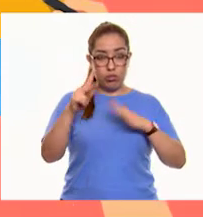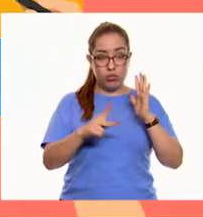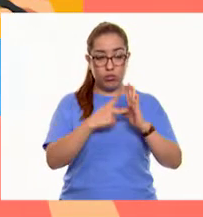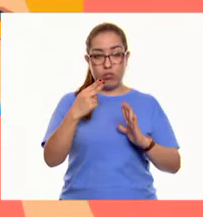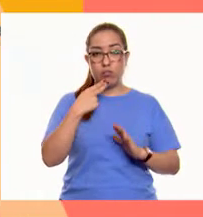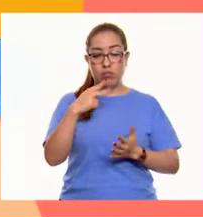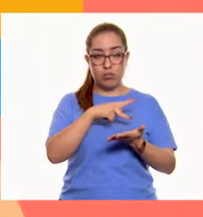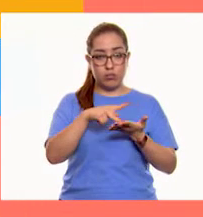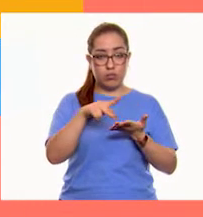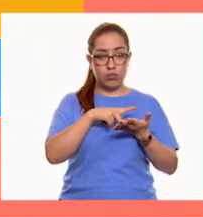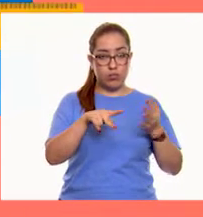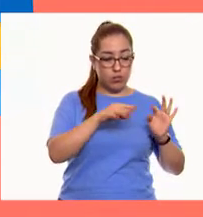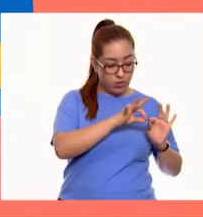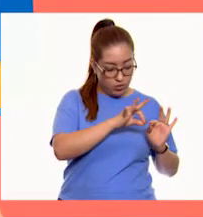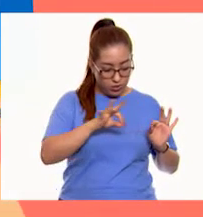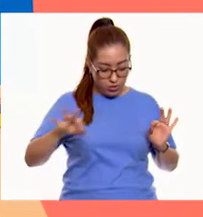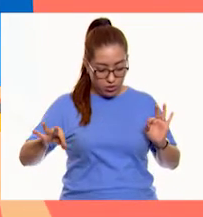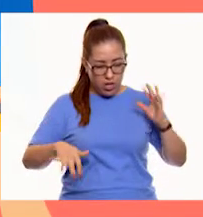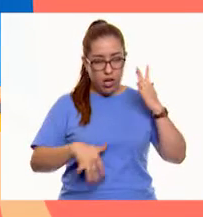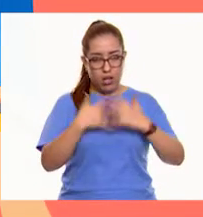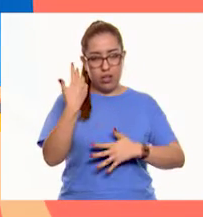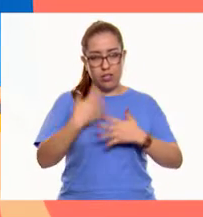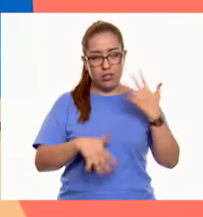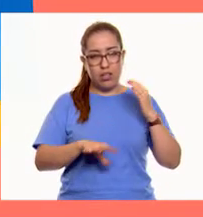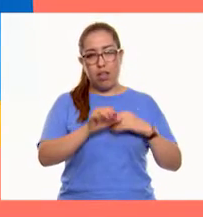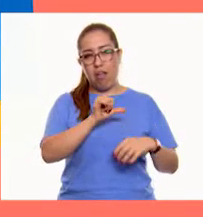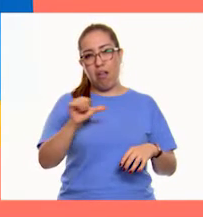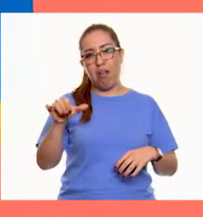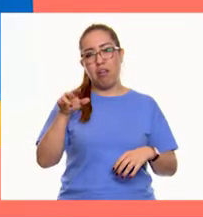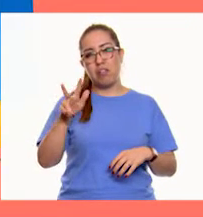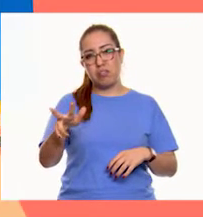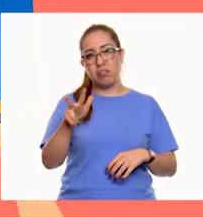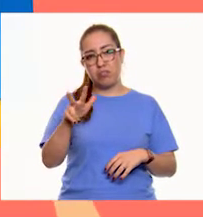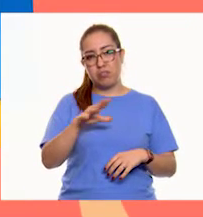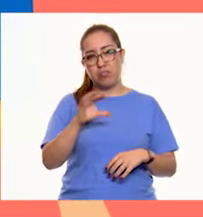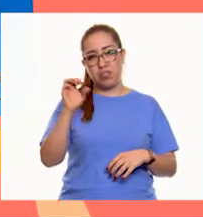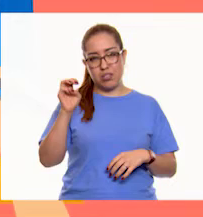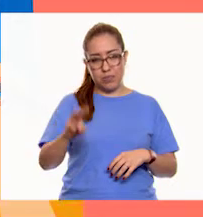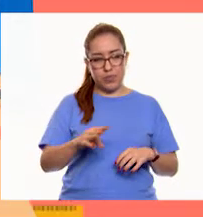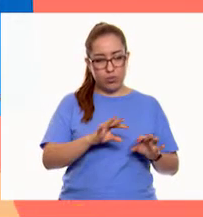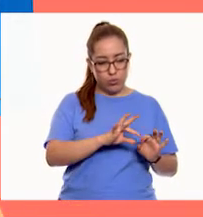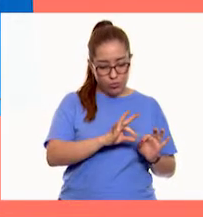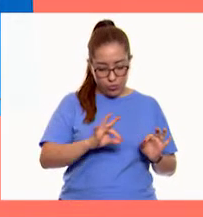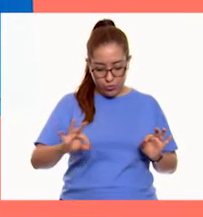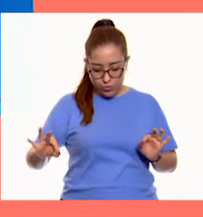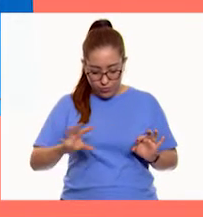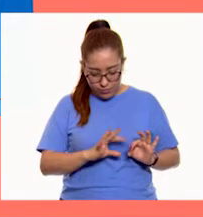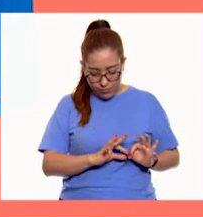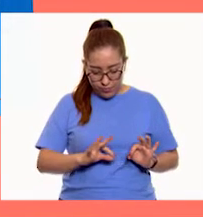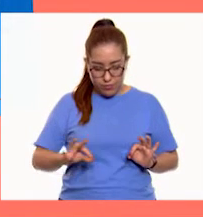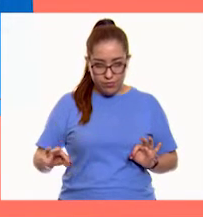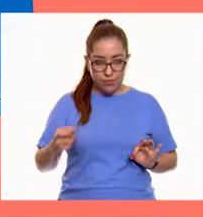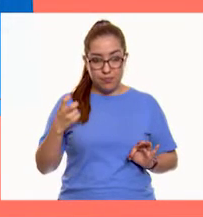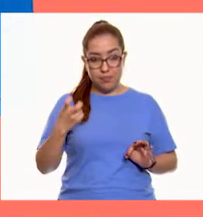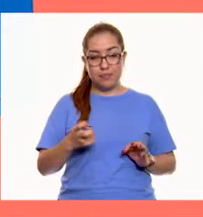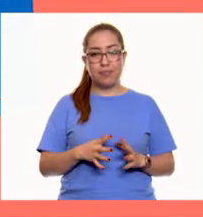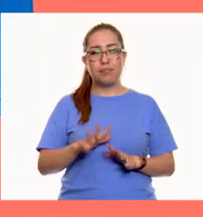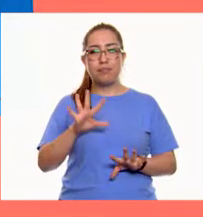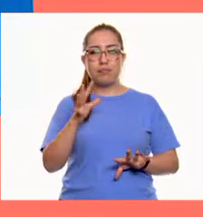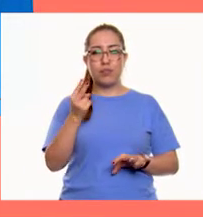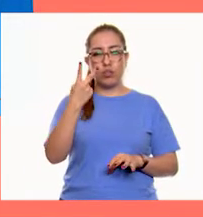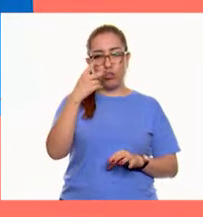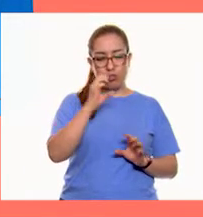el plumón o la pluma de 15 a 18 centímetros de largo de un lado, dejando un margen de